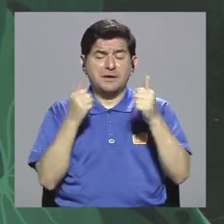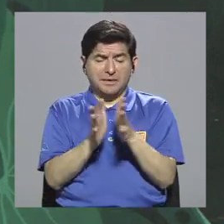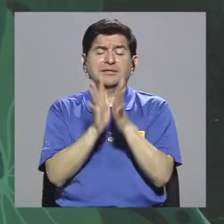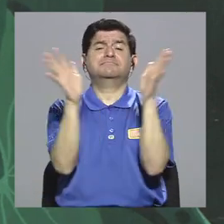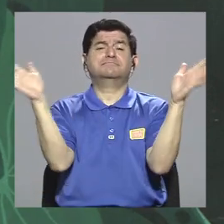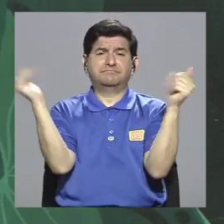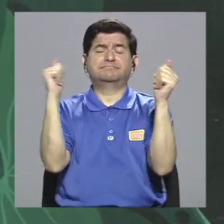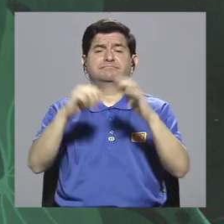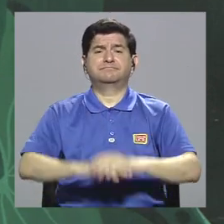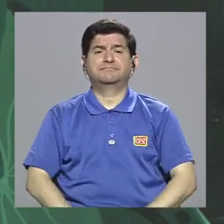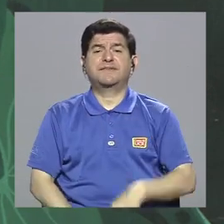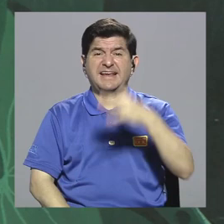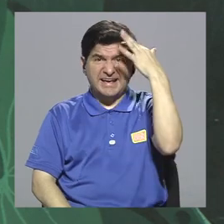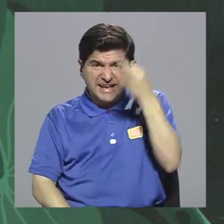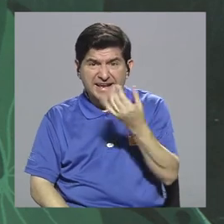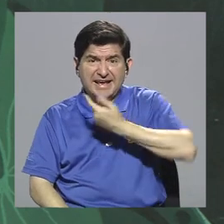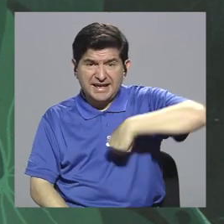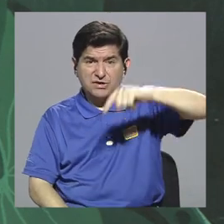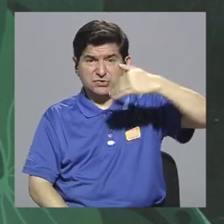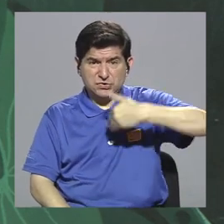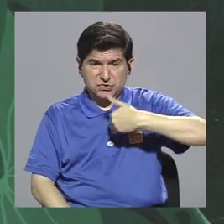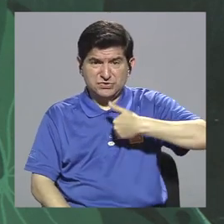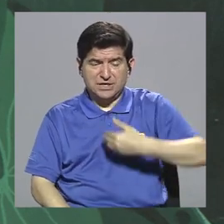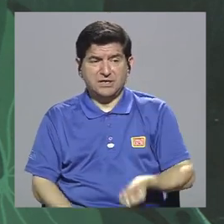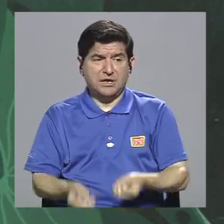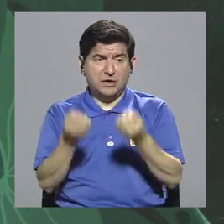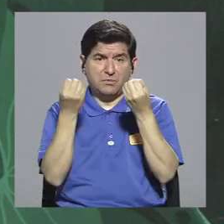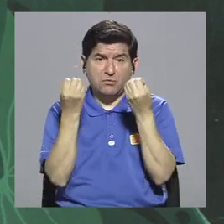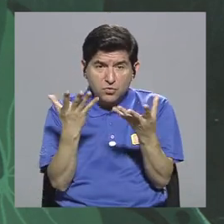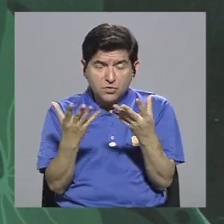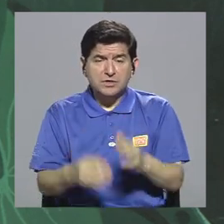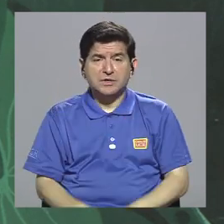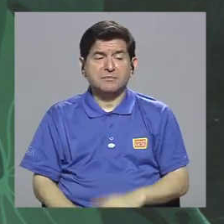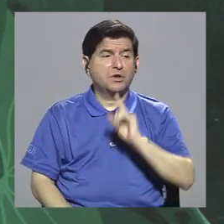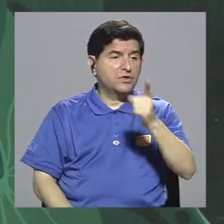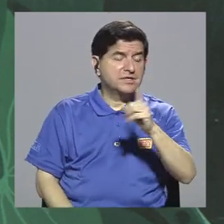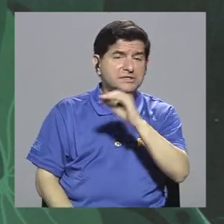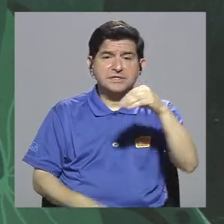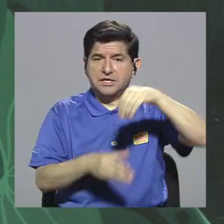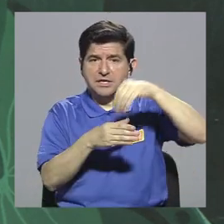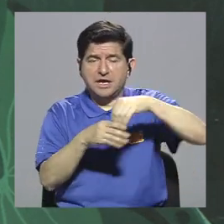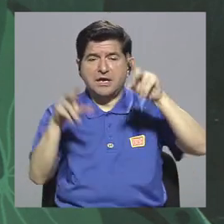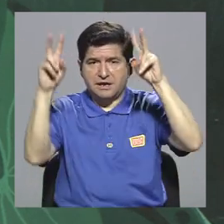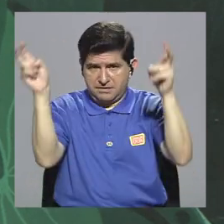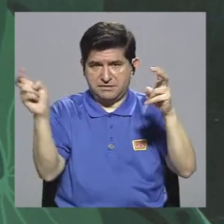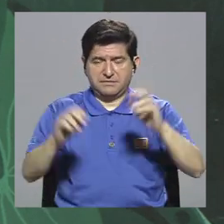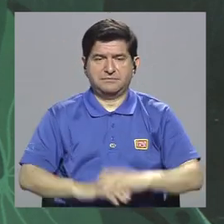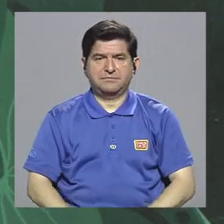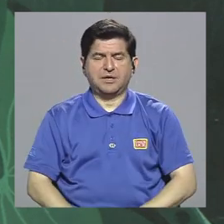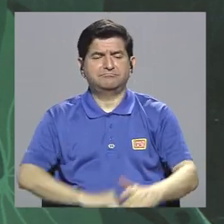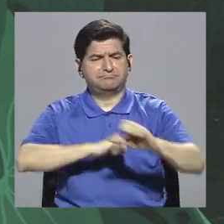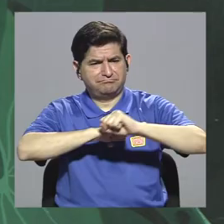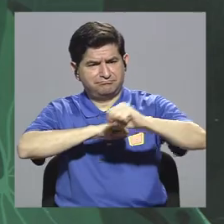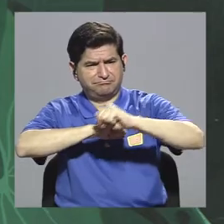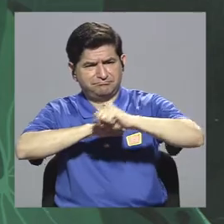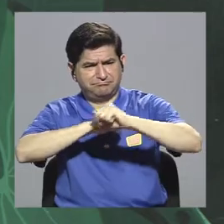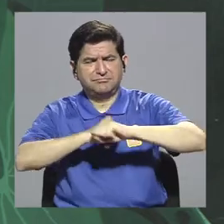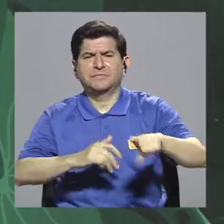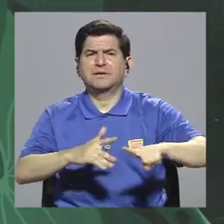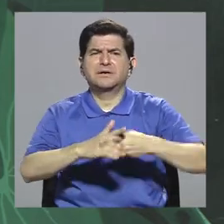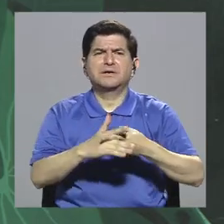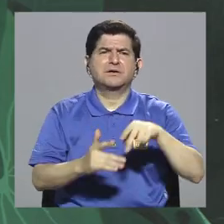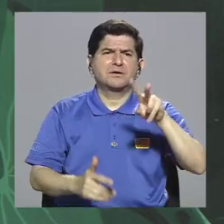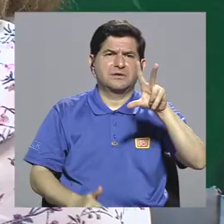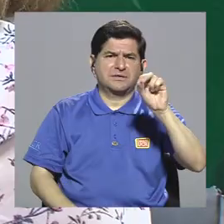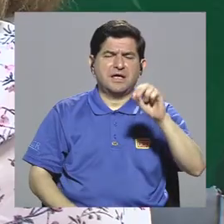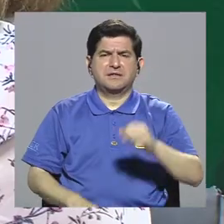pública y creemos que tenemos pues, mucho que decir y mucho que aportar sobre el tema. Entonces, esta campaña que se lanzó el 30